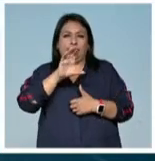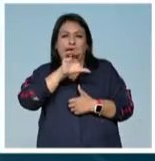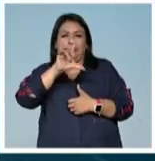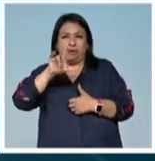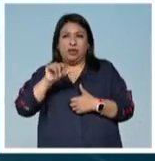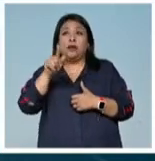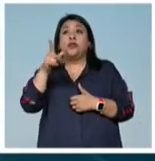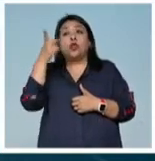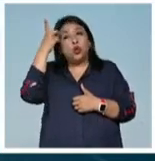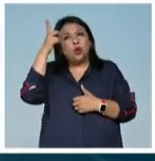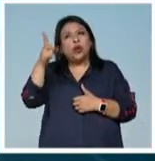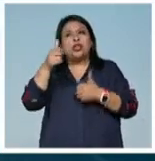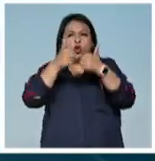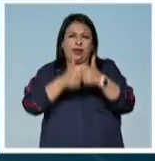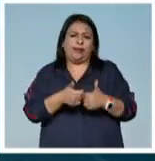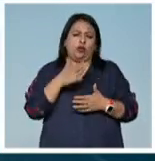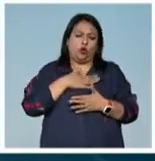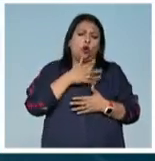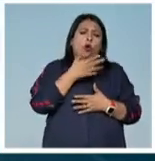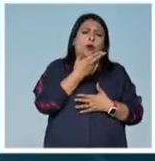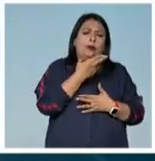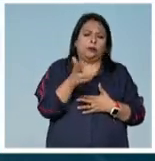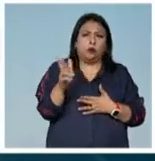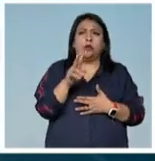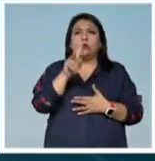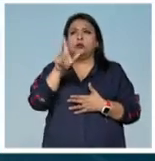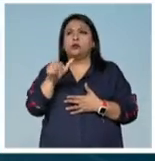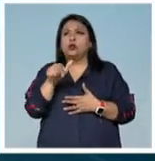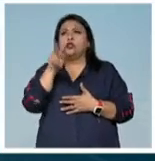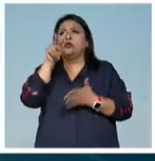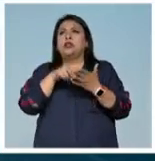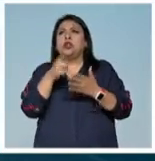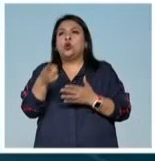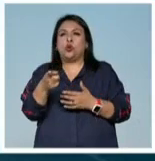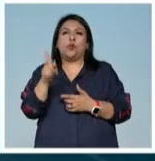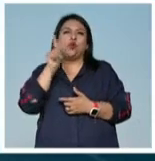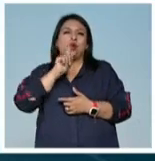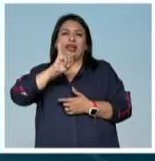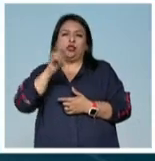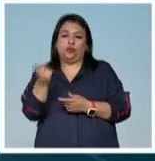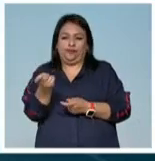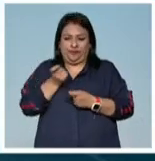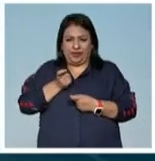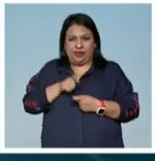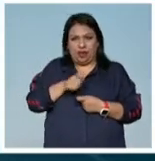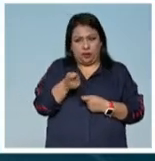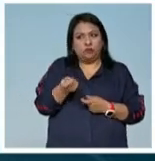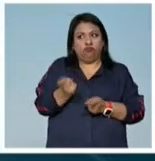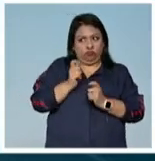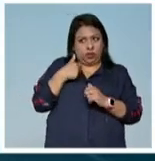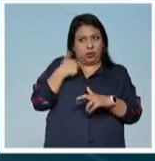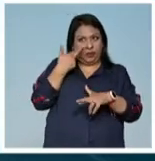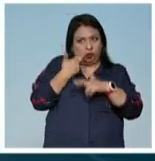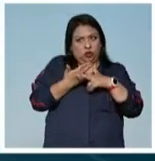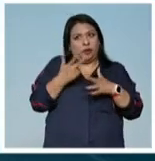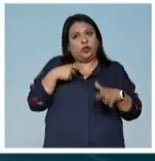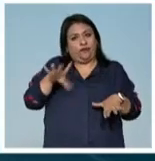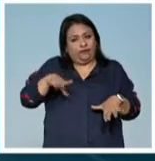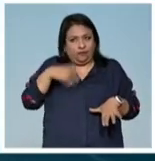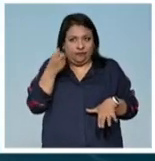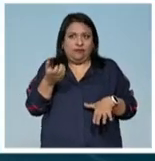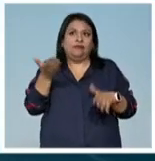El dueño se quedó con el restaurante y en el 2001 Jesús A. me dio las llaves y me dijo, encárgate, lo cual pues he intentado